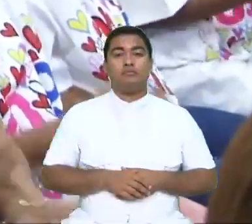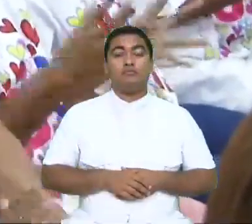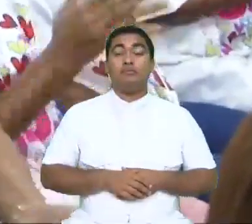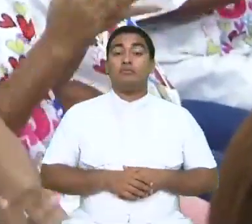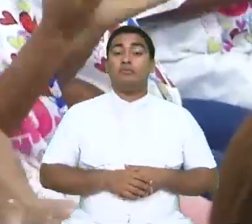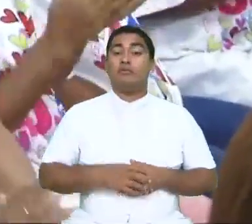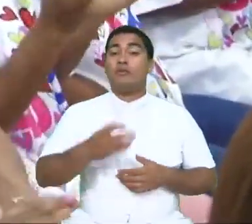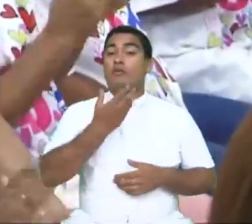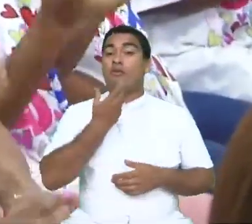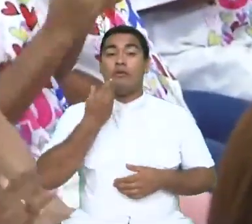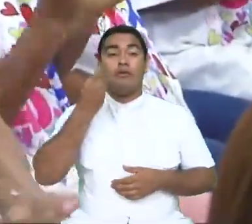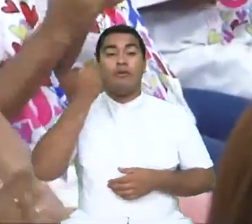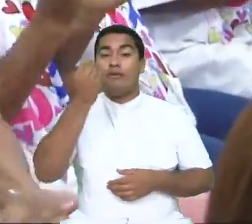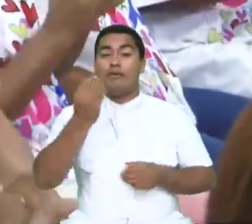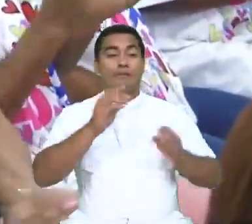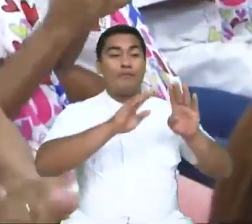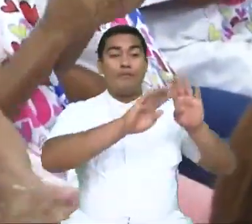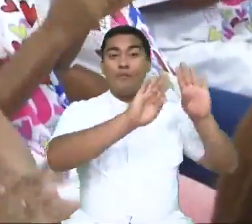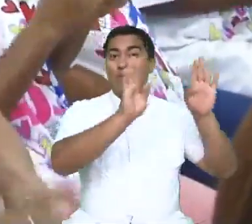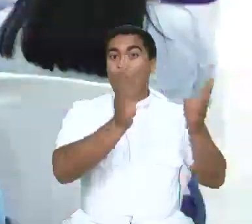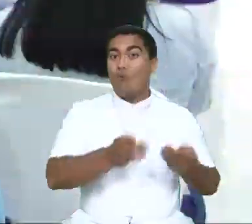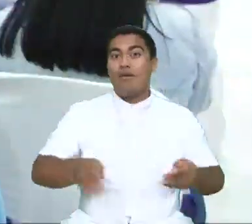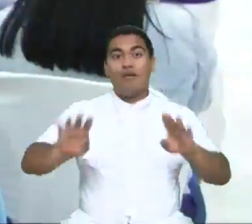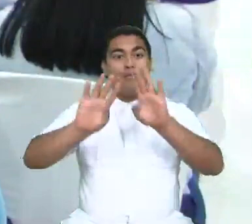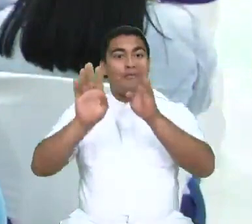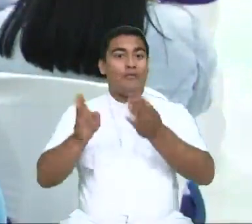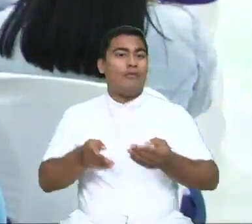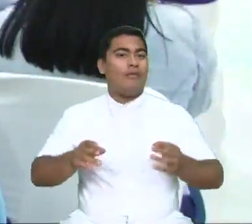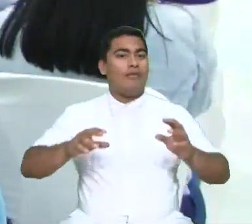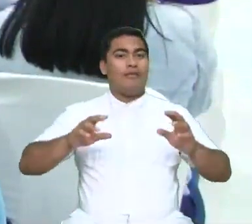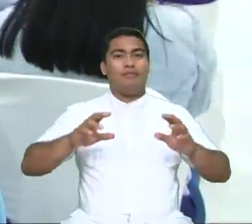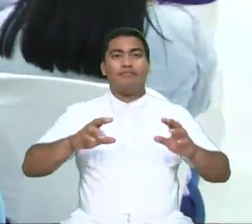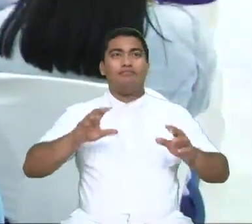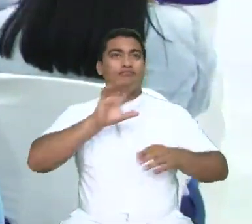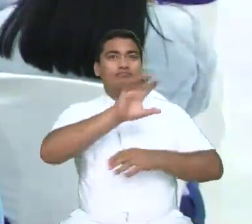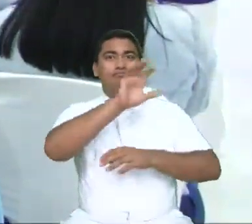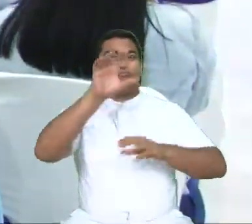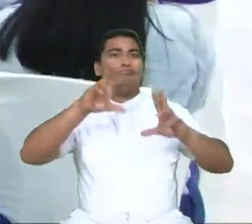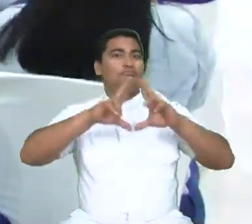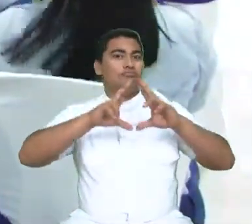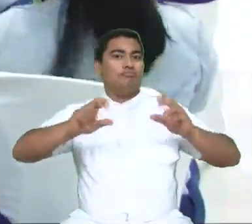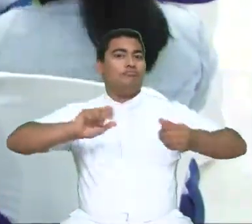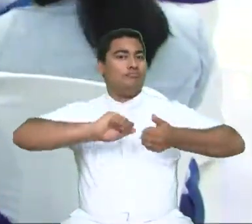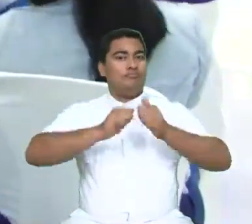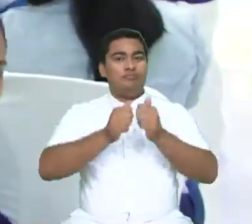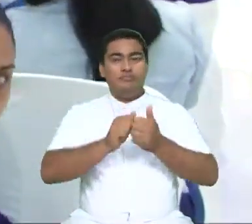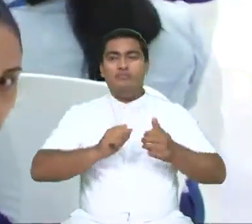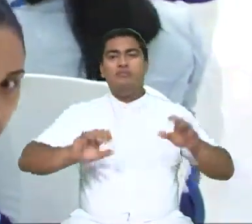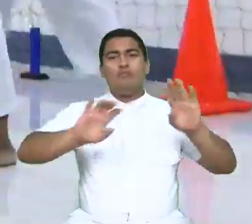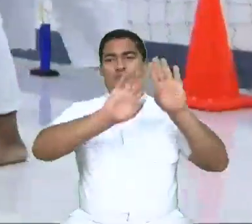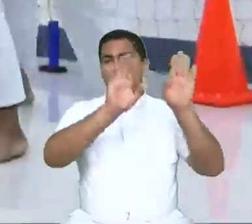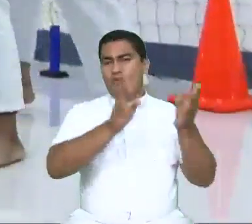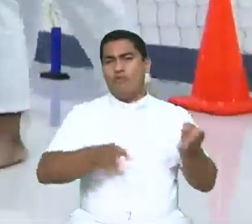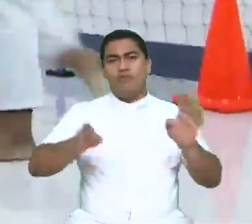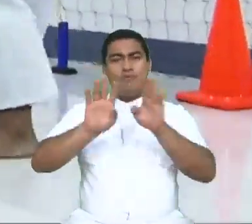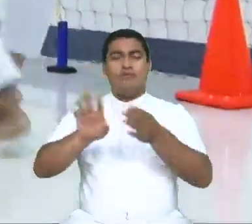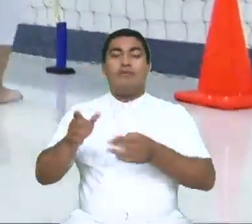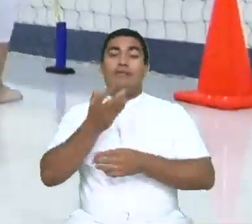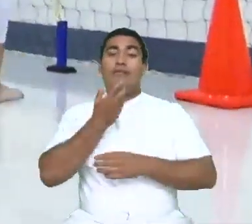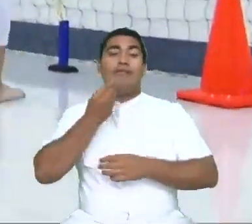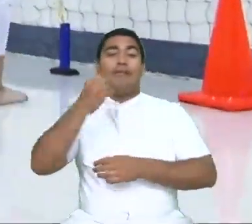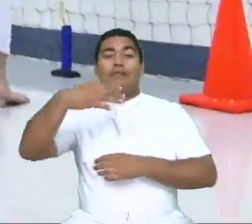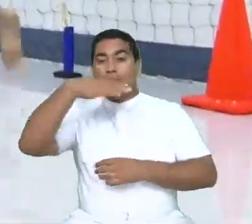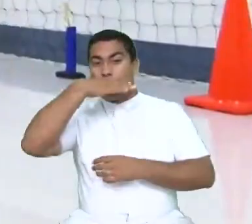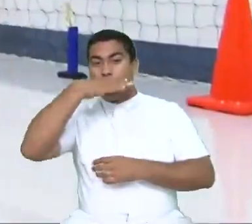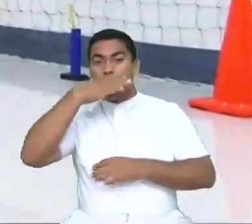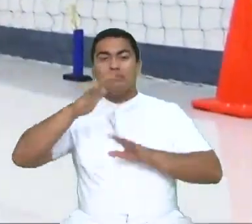Jóvenes y mujeres deportistas de todas las zonas del país, al igual que coordinadoras de los movimientos de la juventud sandinista, participaron este